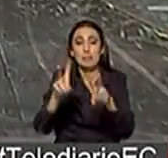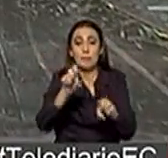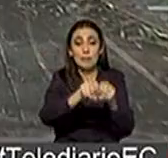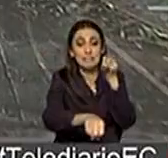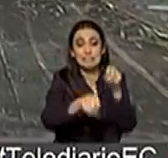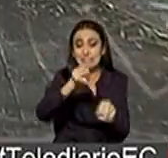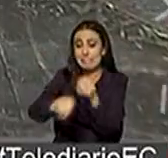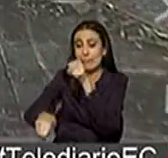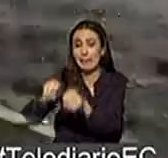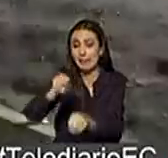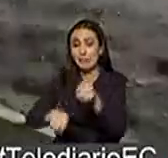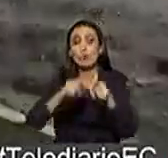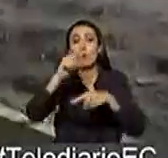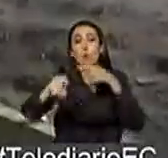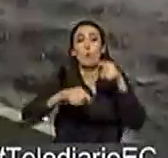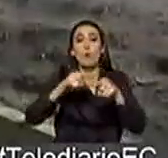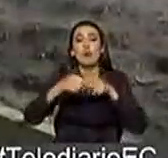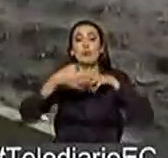manifestaciones